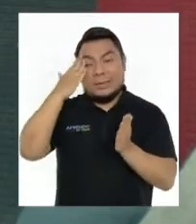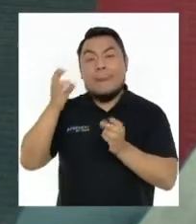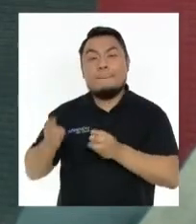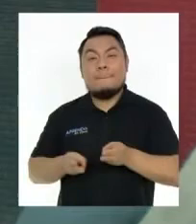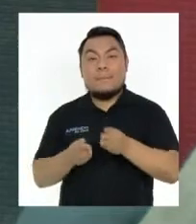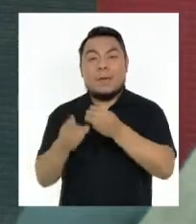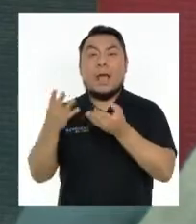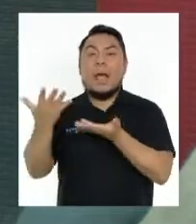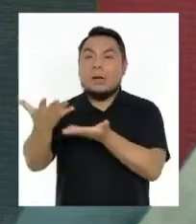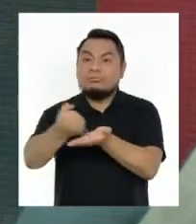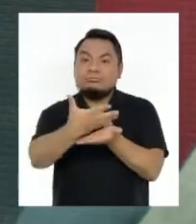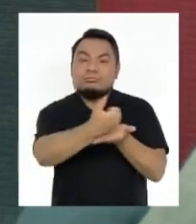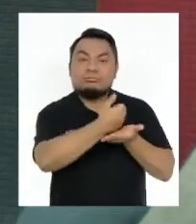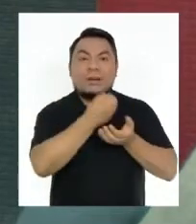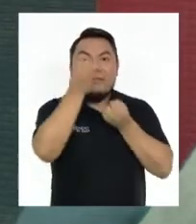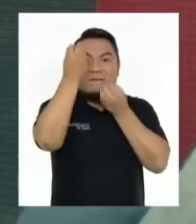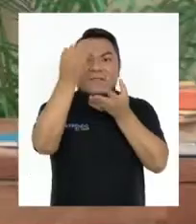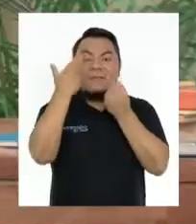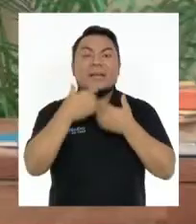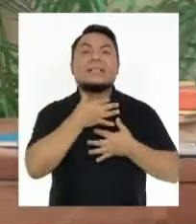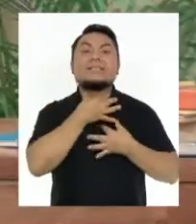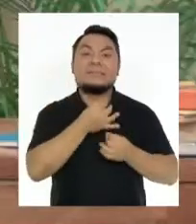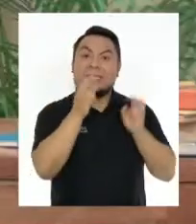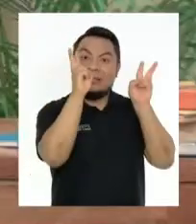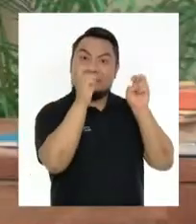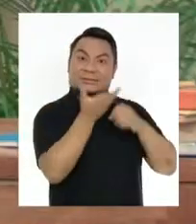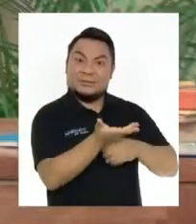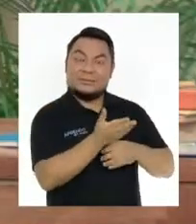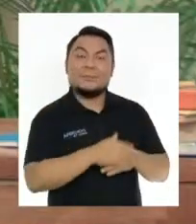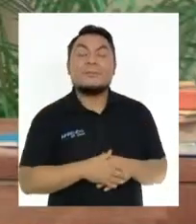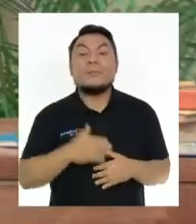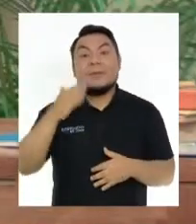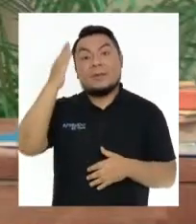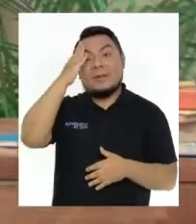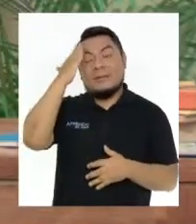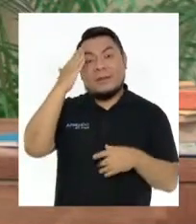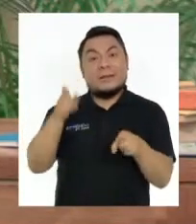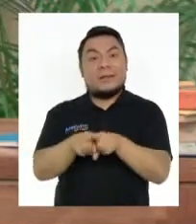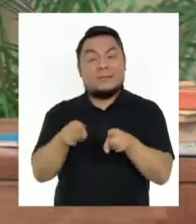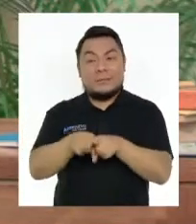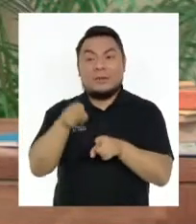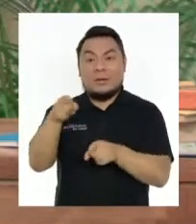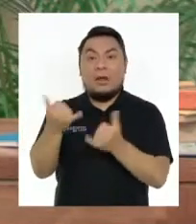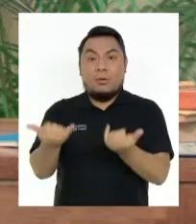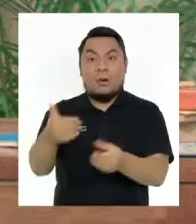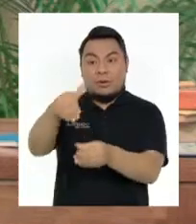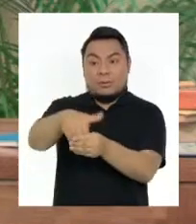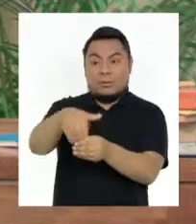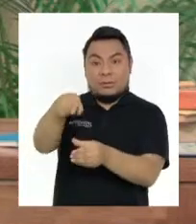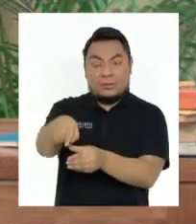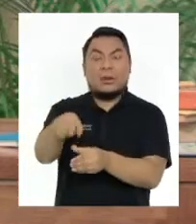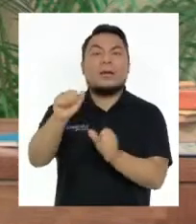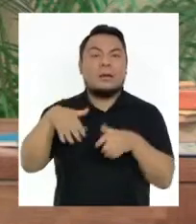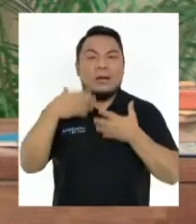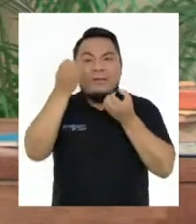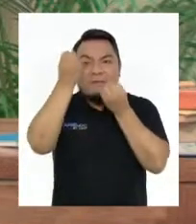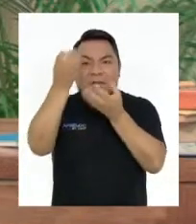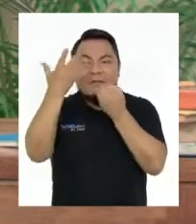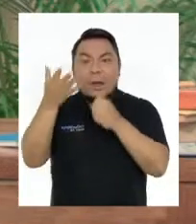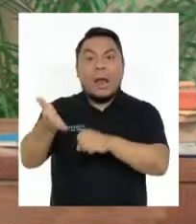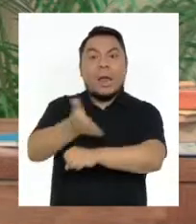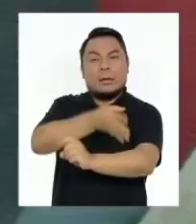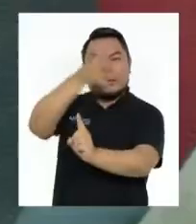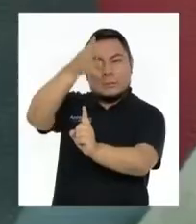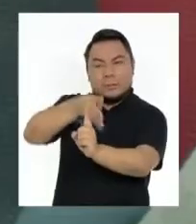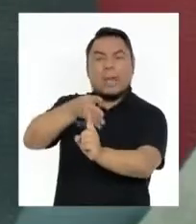permite recoger datos sobre un tema de interés. Y también sabemos que en un contexto electoral nos ayuda a informarnos para realizar un voto